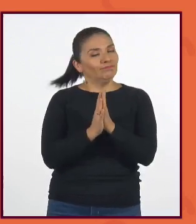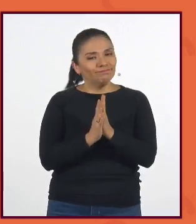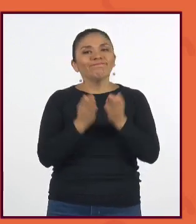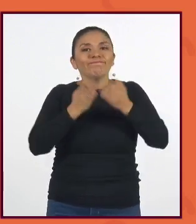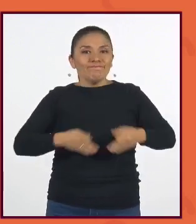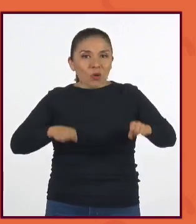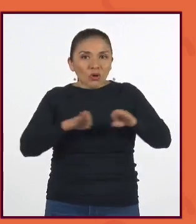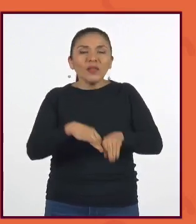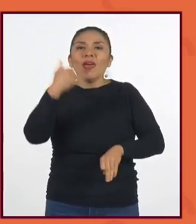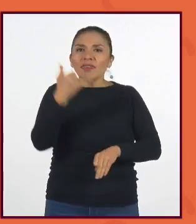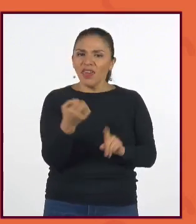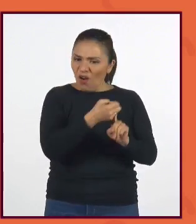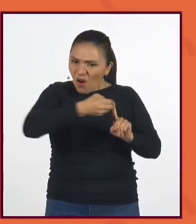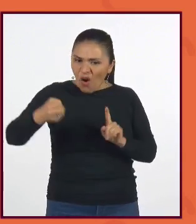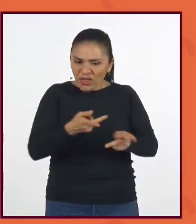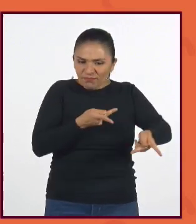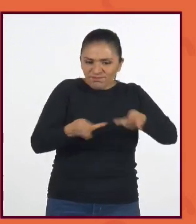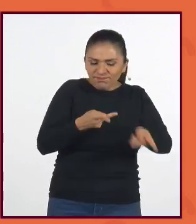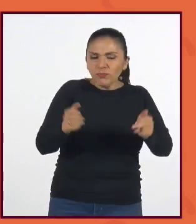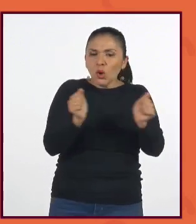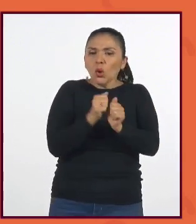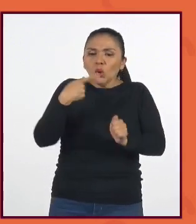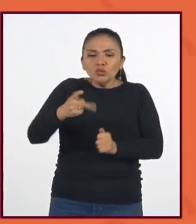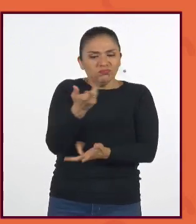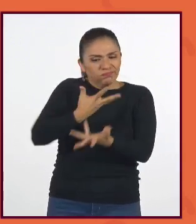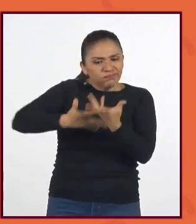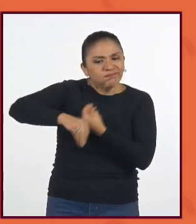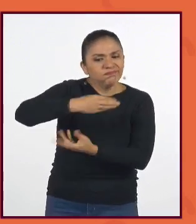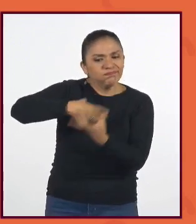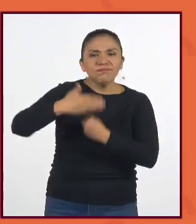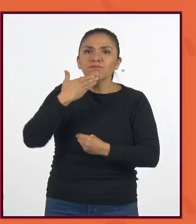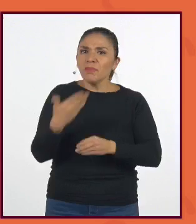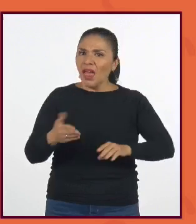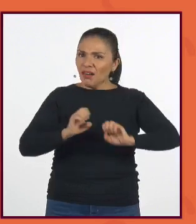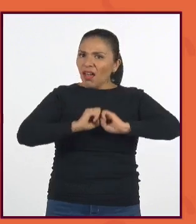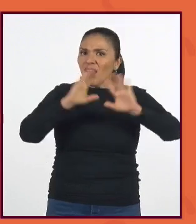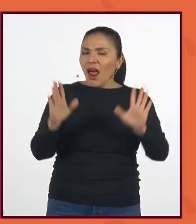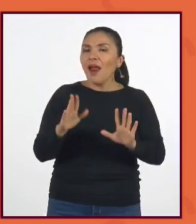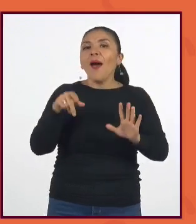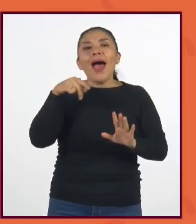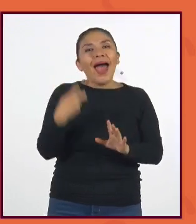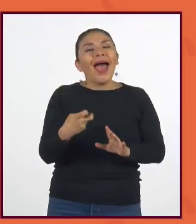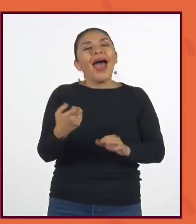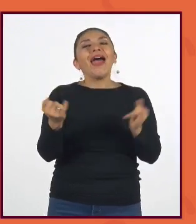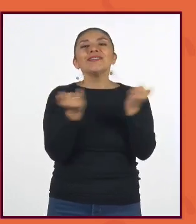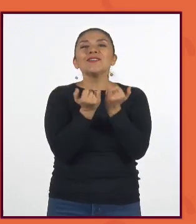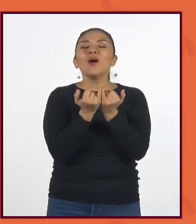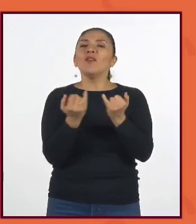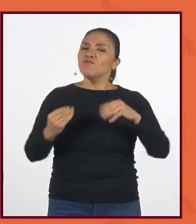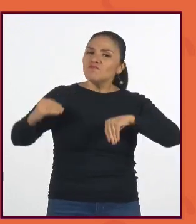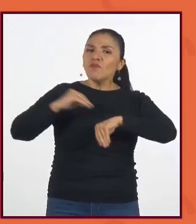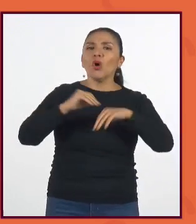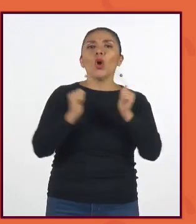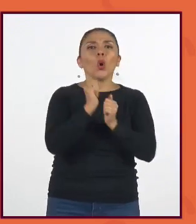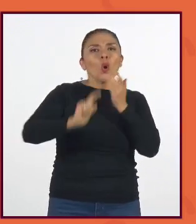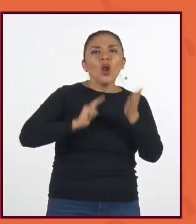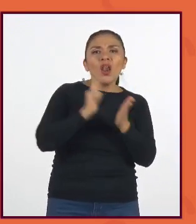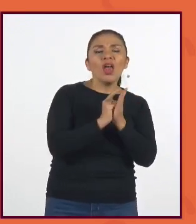comunidad organizada, con recursos adecuados que nos generen también leyes,